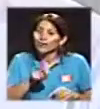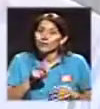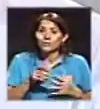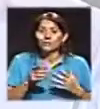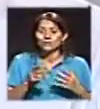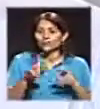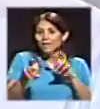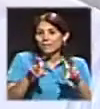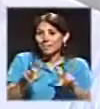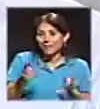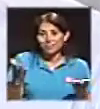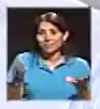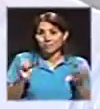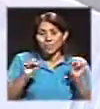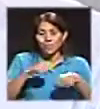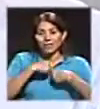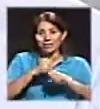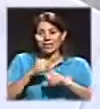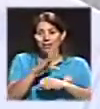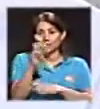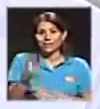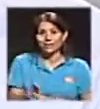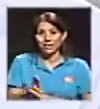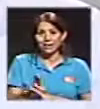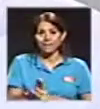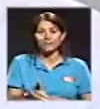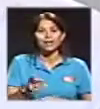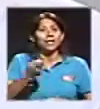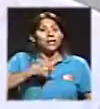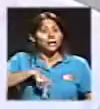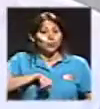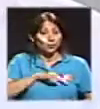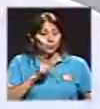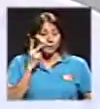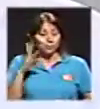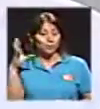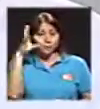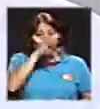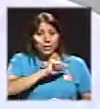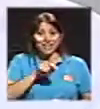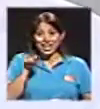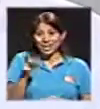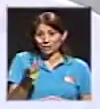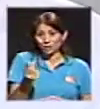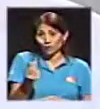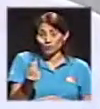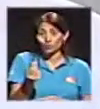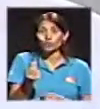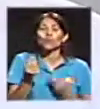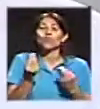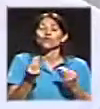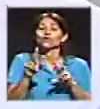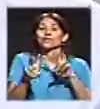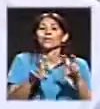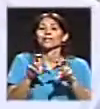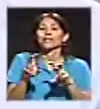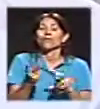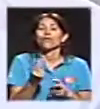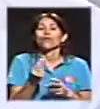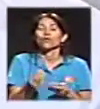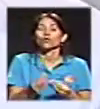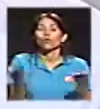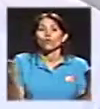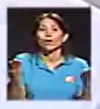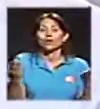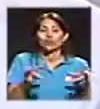nuestro país. Y claramente no lo estamos porque hay una alta proporción de estos recursos que están invertidos en fondos públicos, en títulos de Ministerio de Hacienda y